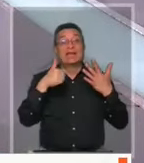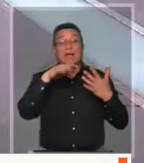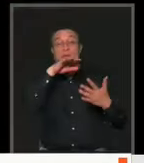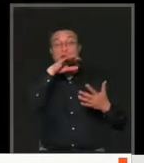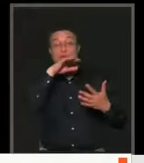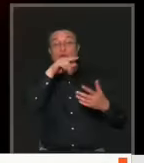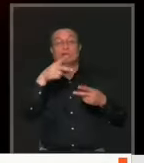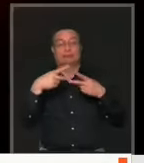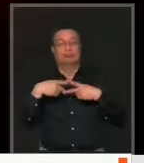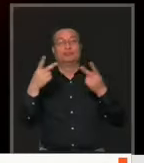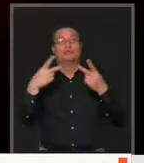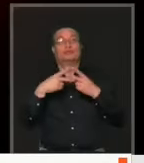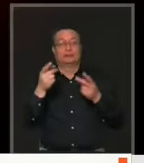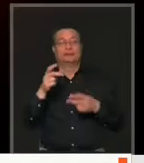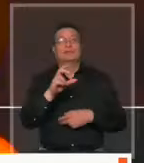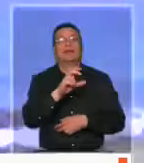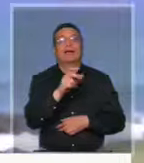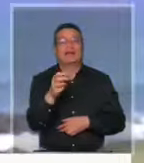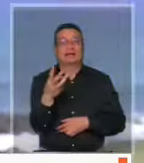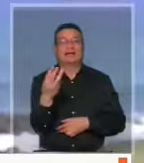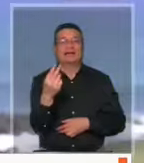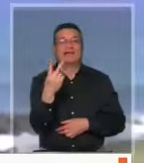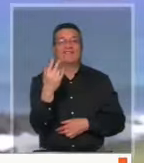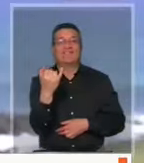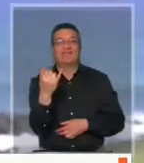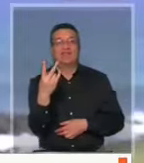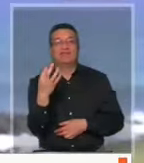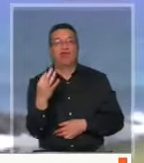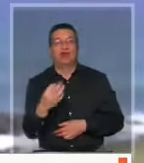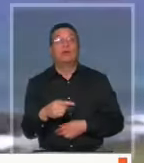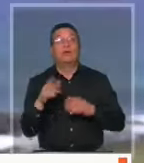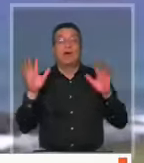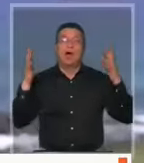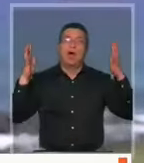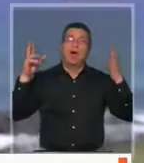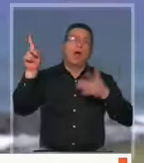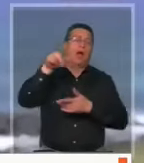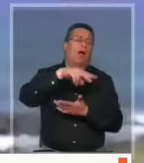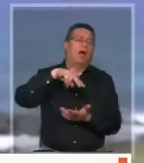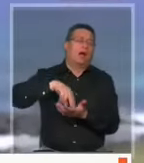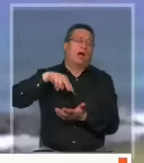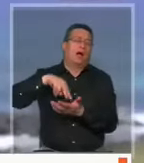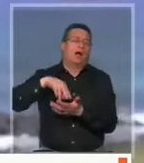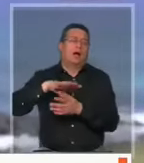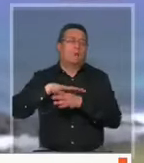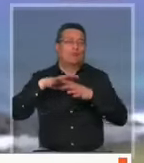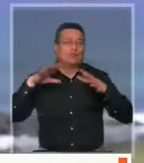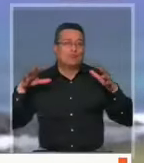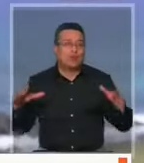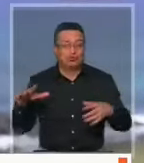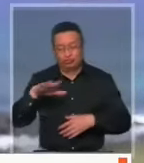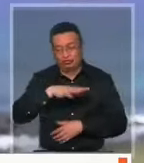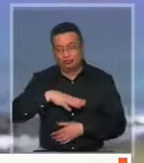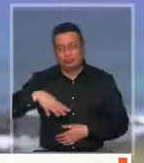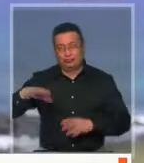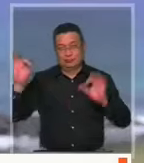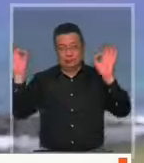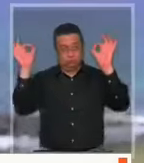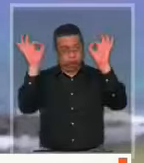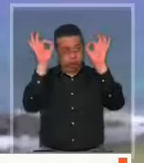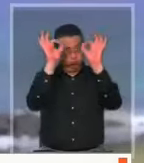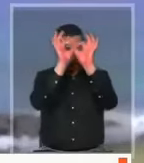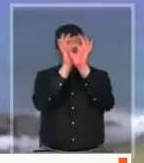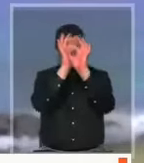fue transmitido por la señal de T3 en vivo. Aplaudieron, estaba todo el mundo muy emocionado. Este eclipse anular en